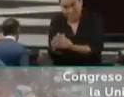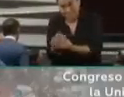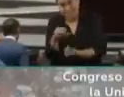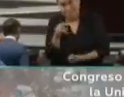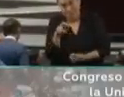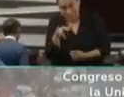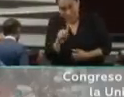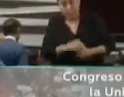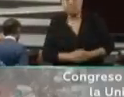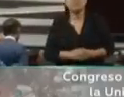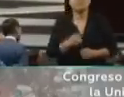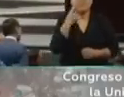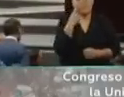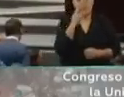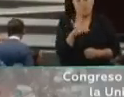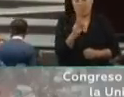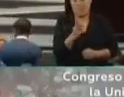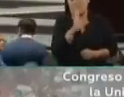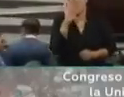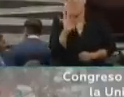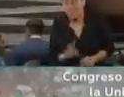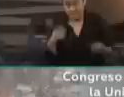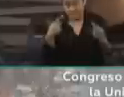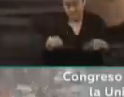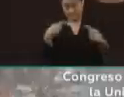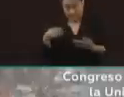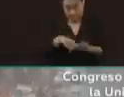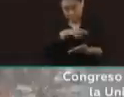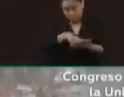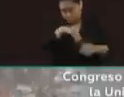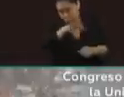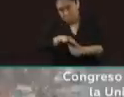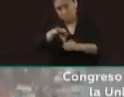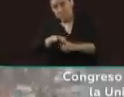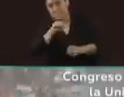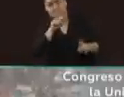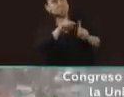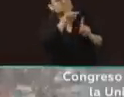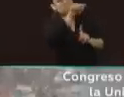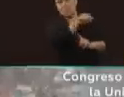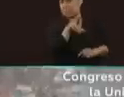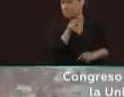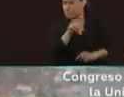el 43% de los electores no votó por ustedes.